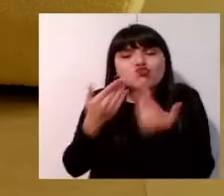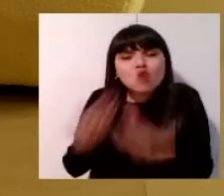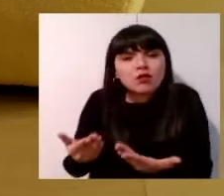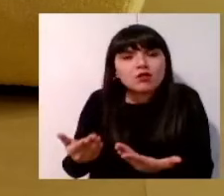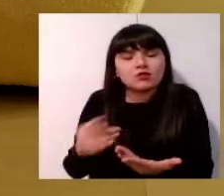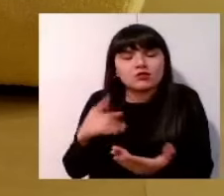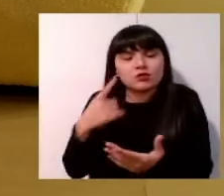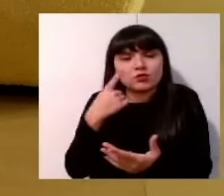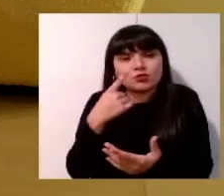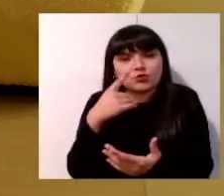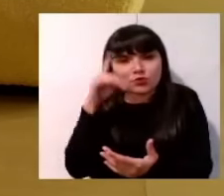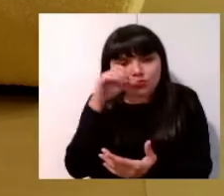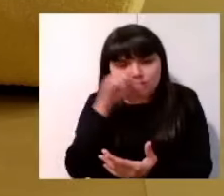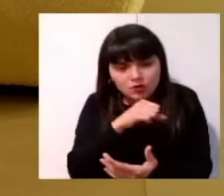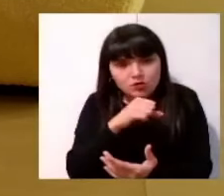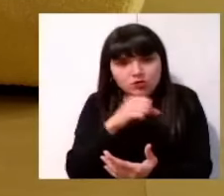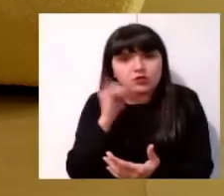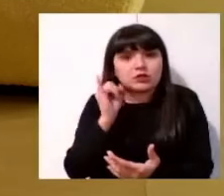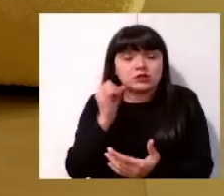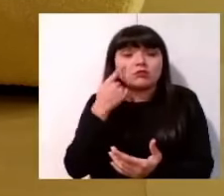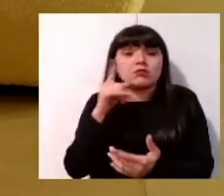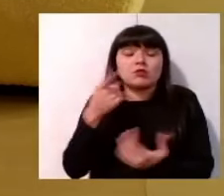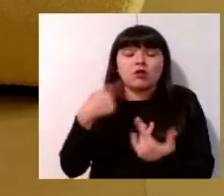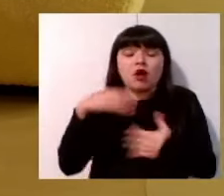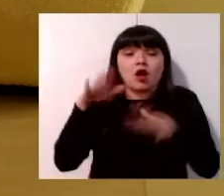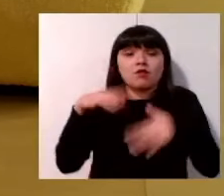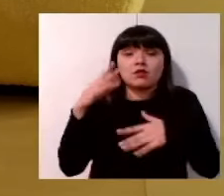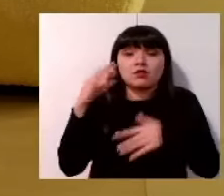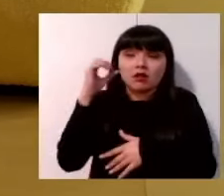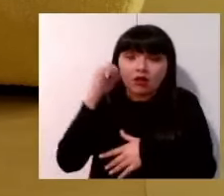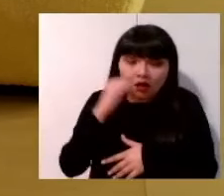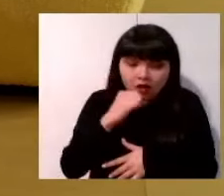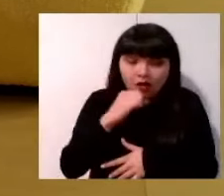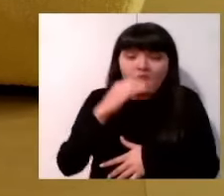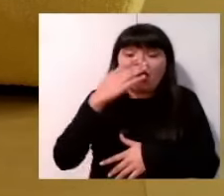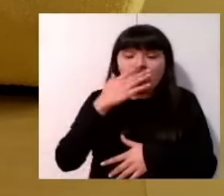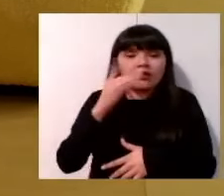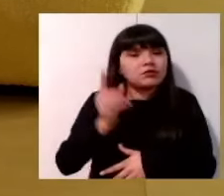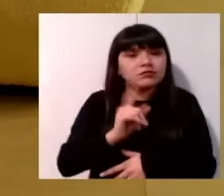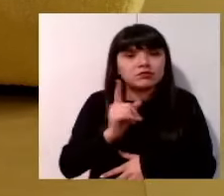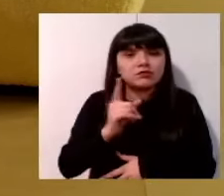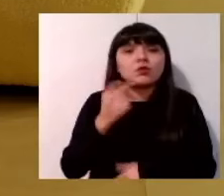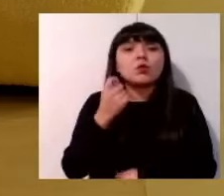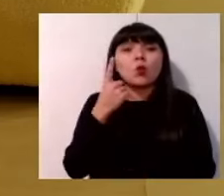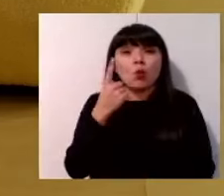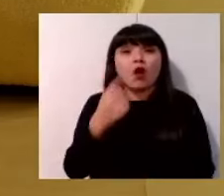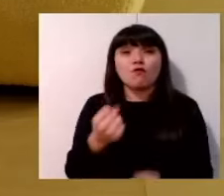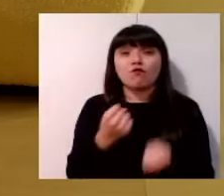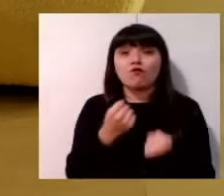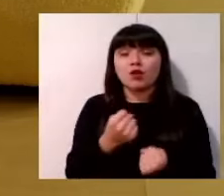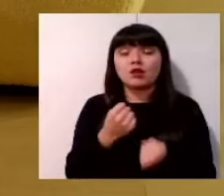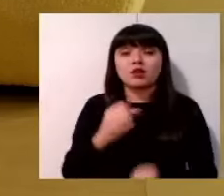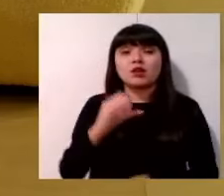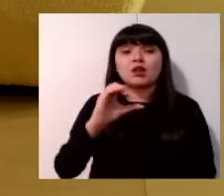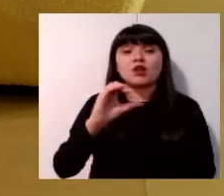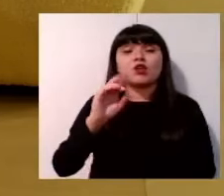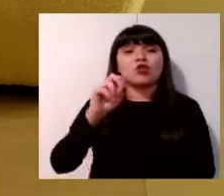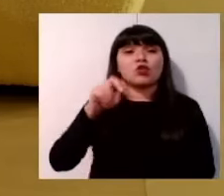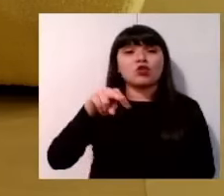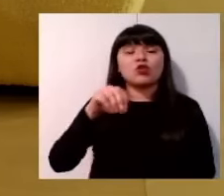inducir el sueño, pero ese efecto no es tan potente como es el efecto cronobiótico. ¿Y qué significa eso? Sí. La melatonina